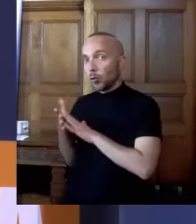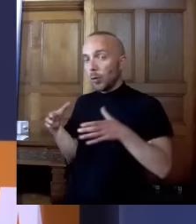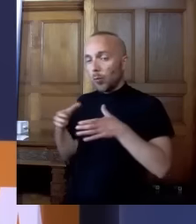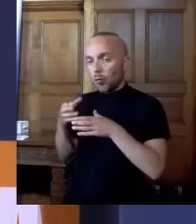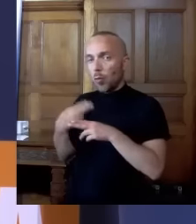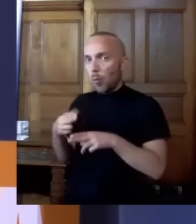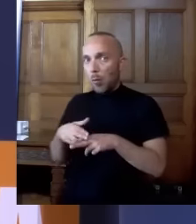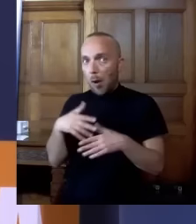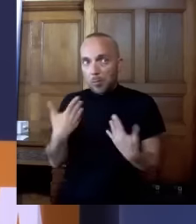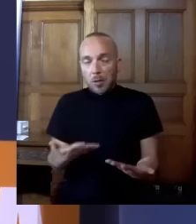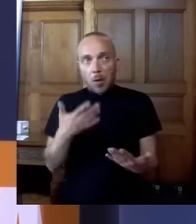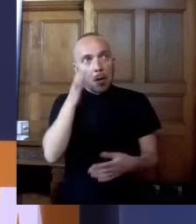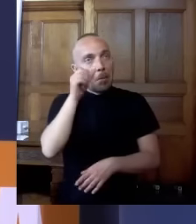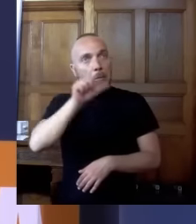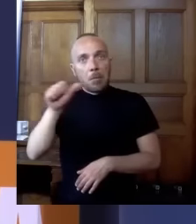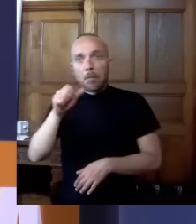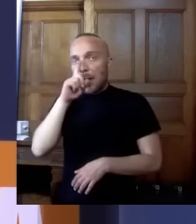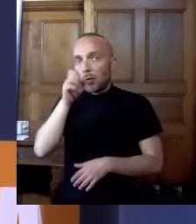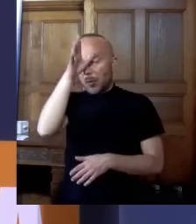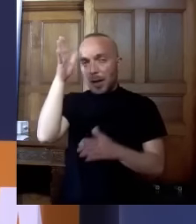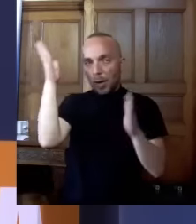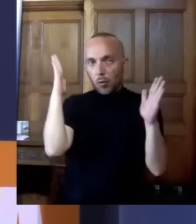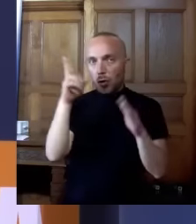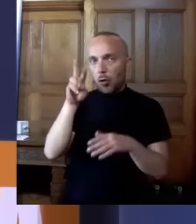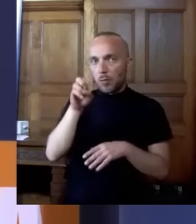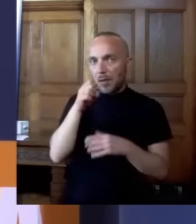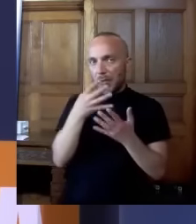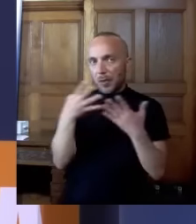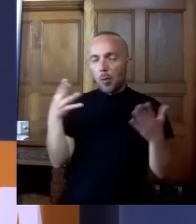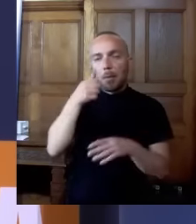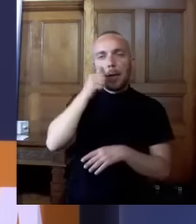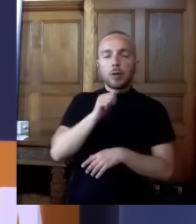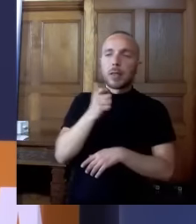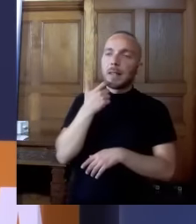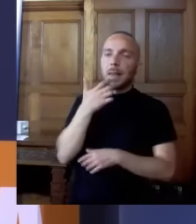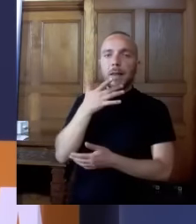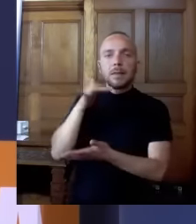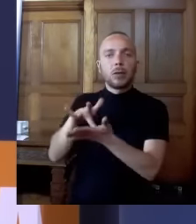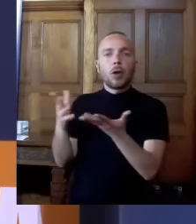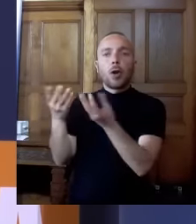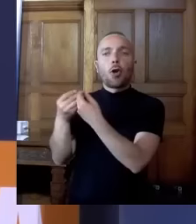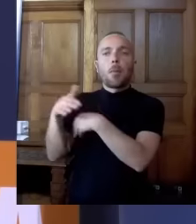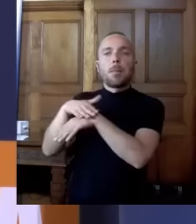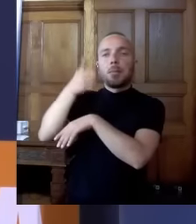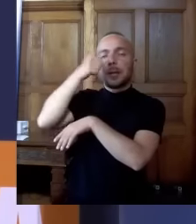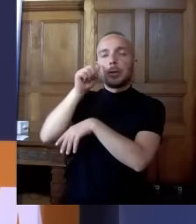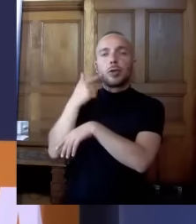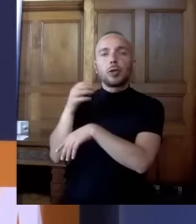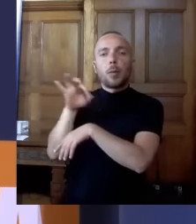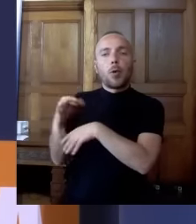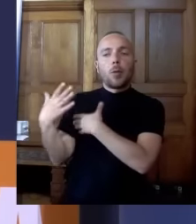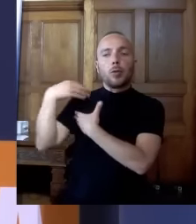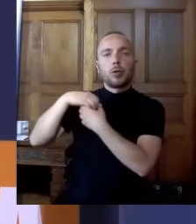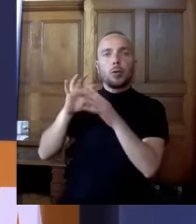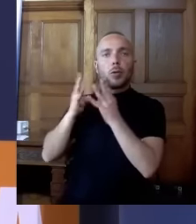recordaréis en el verano del año 2019 a Pedro Sánchez decir que no dormiría tranquilo con ministras y ministros de podemos en en el